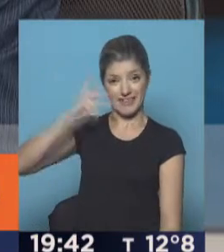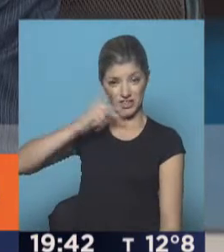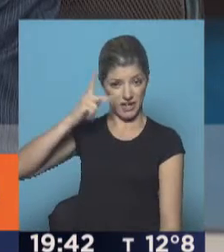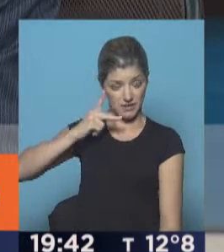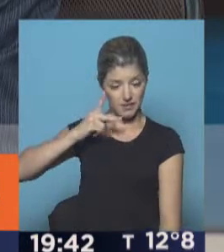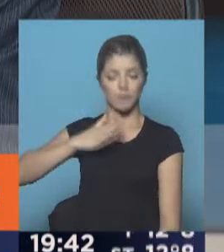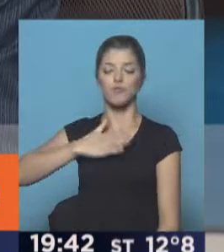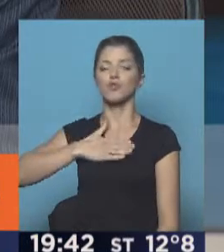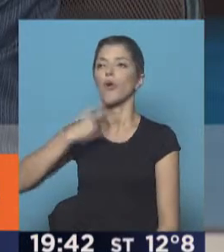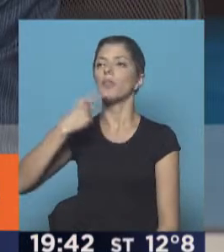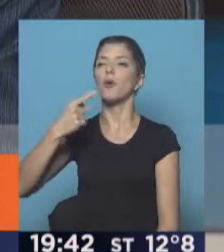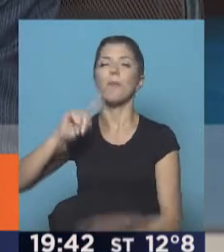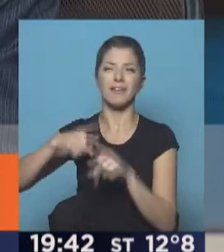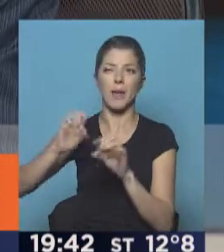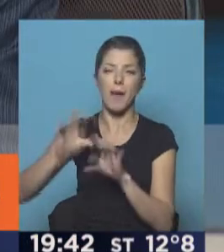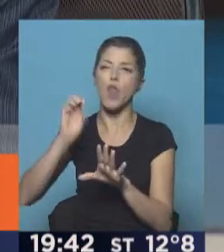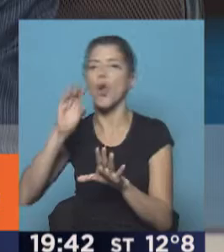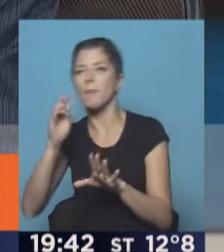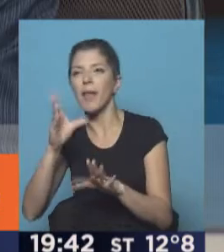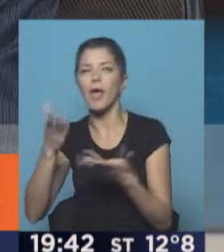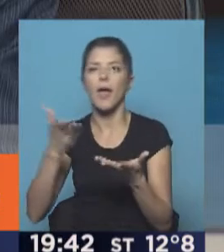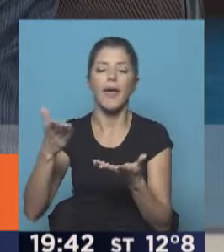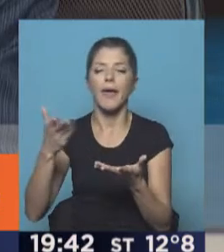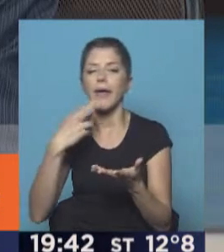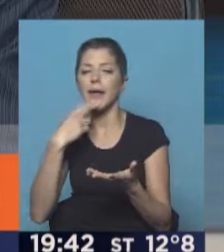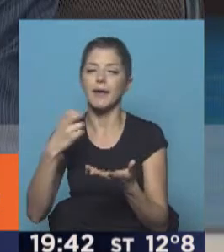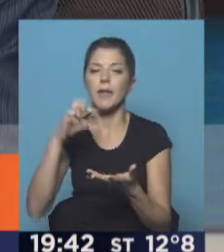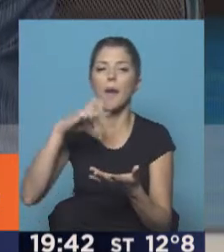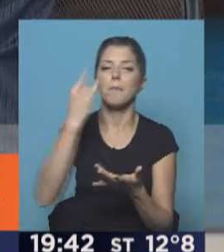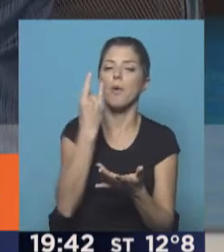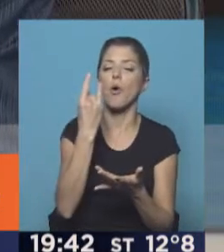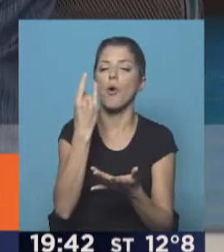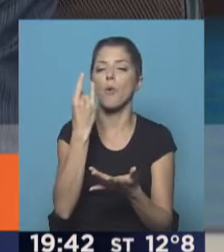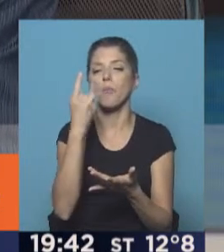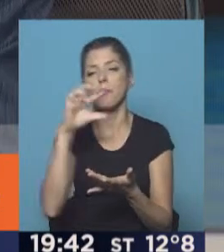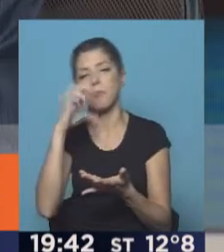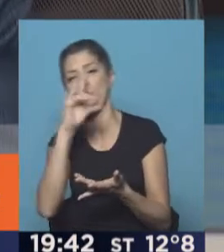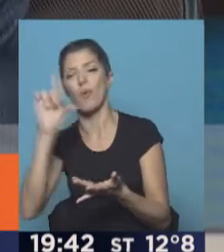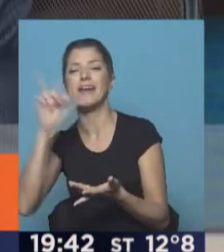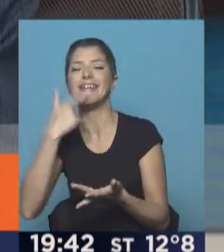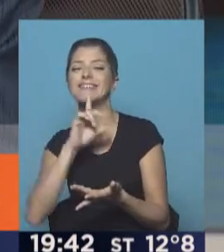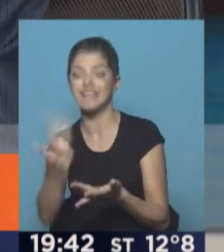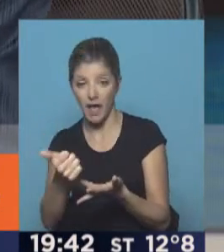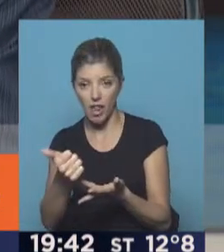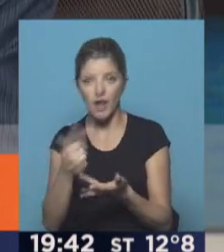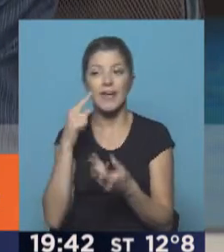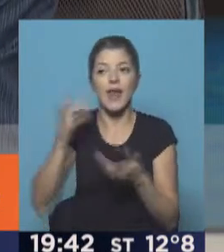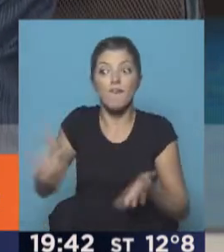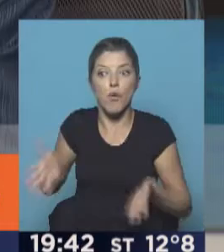llamo una energía populista, que fue fomentar el